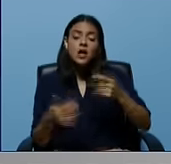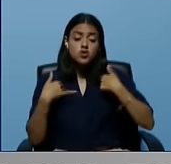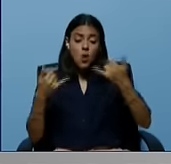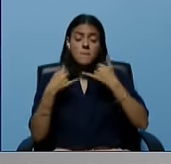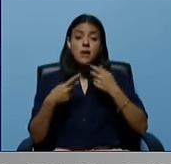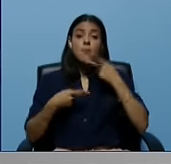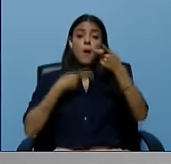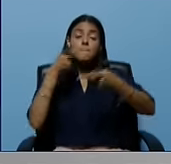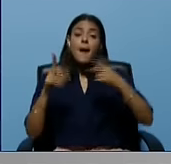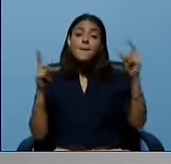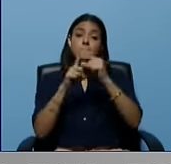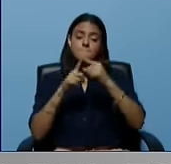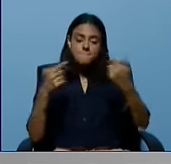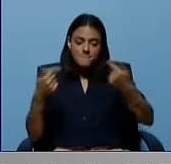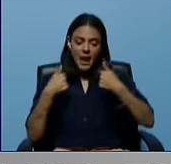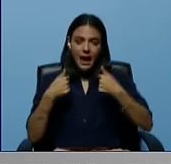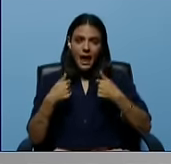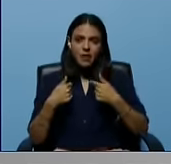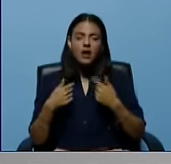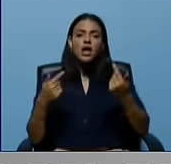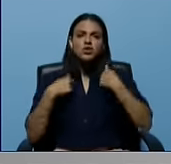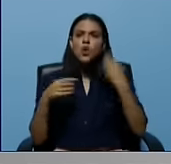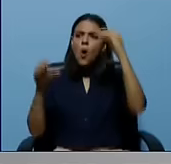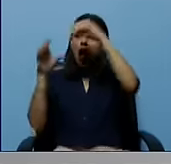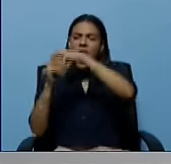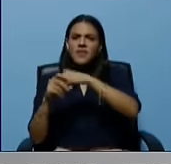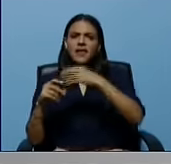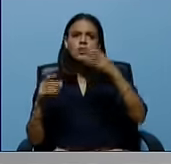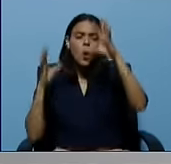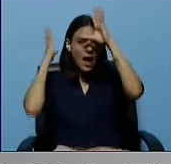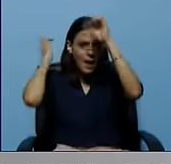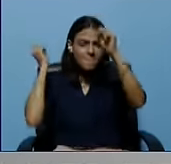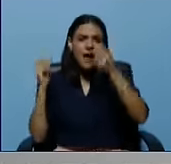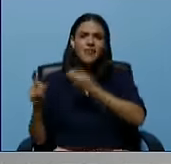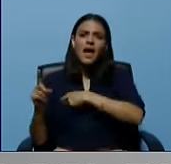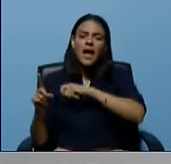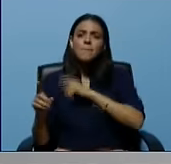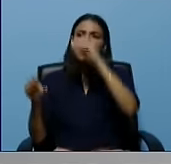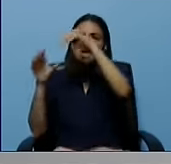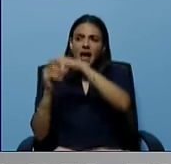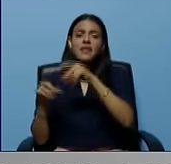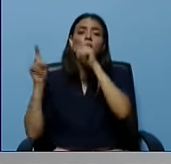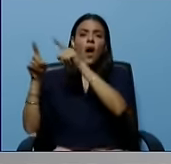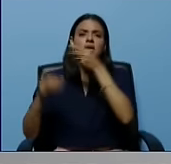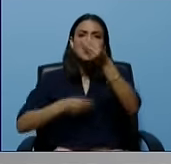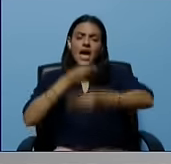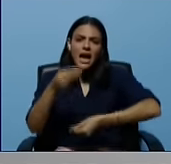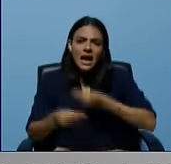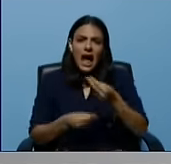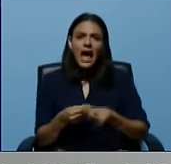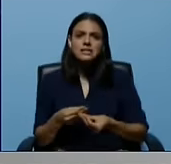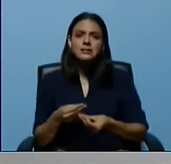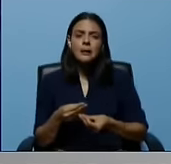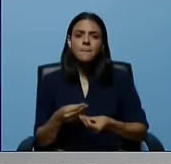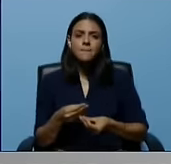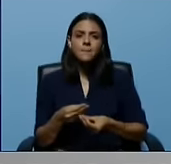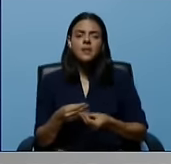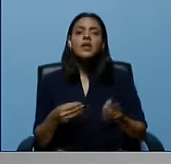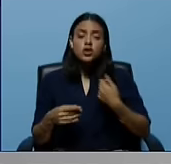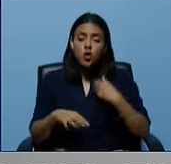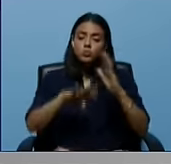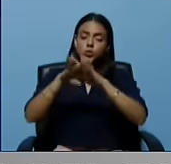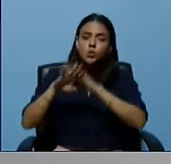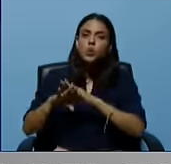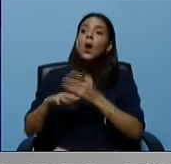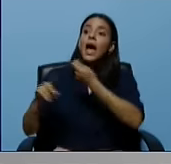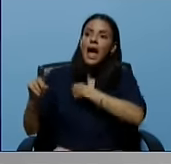que se encuentra en la sede de la Embajada de la Residencia, de la Embajada de España, y que desde allí ha trasladado su intención de